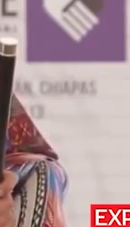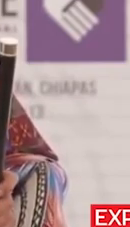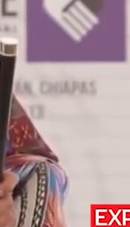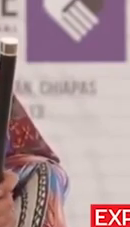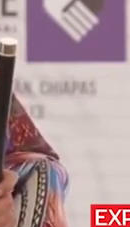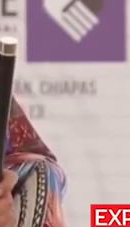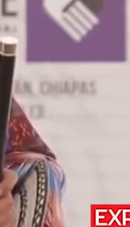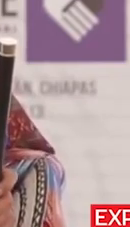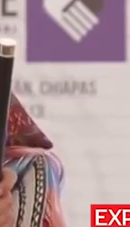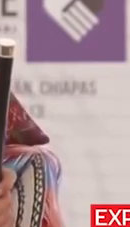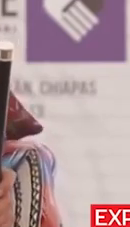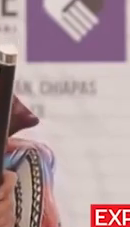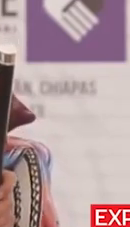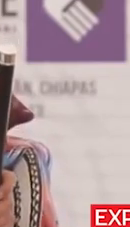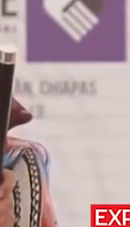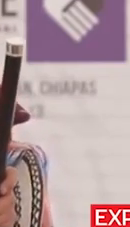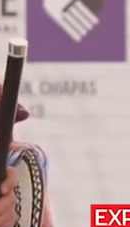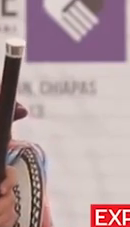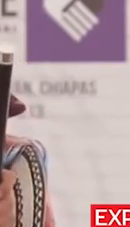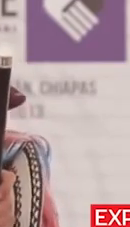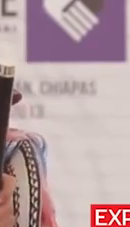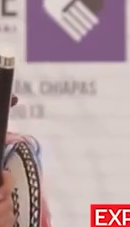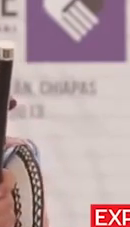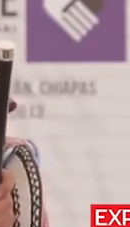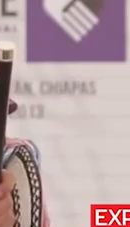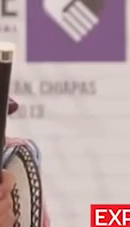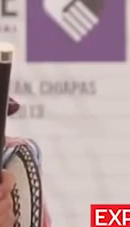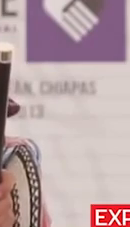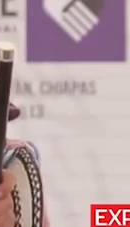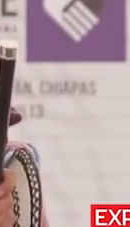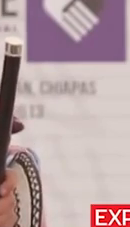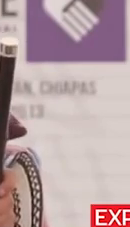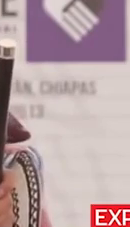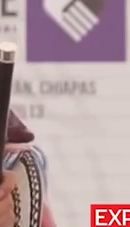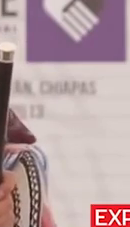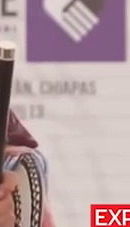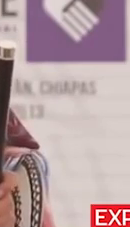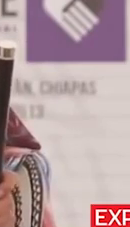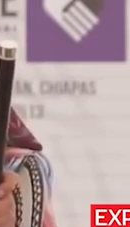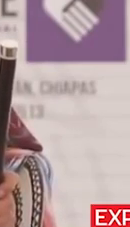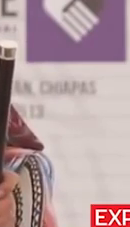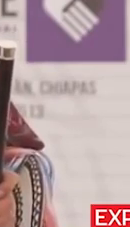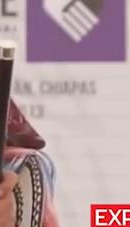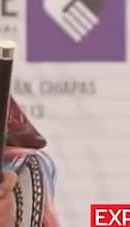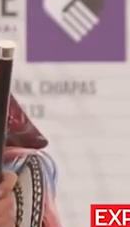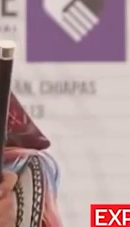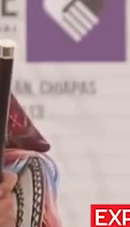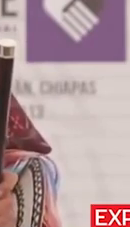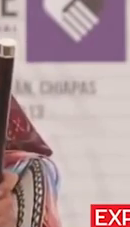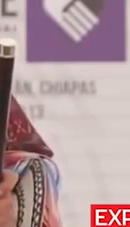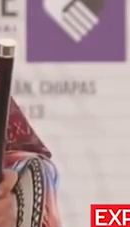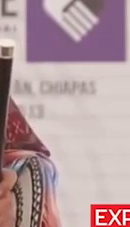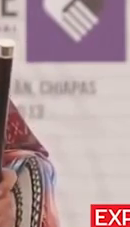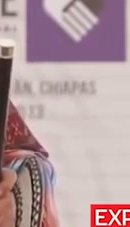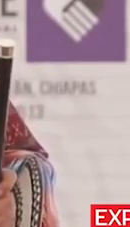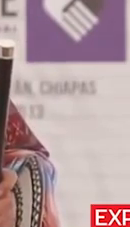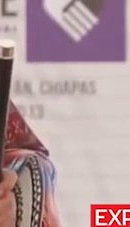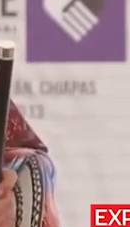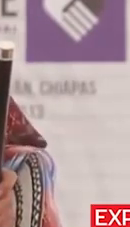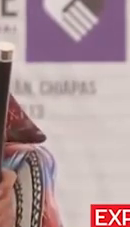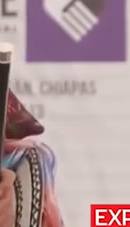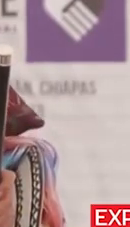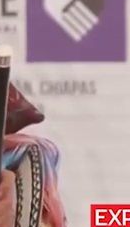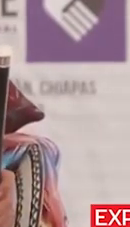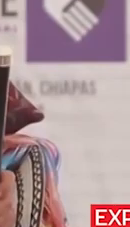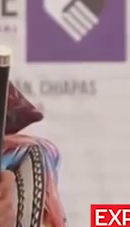hambre. Que sigan aquellos criticando las acciones porque a otros nos